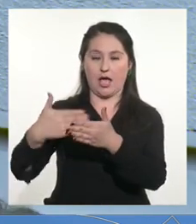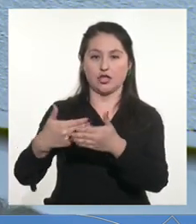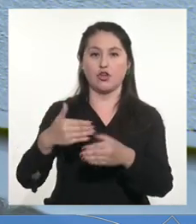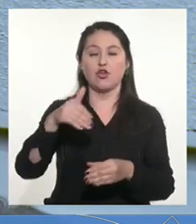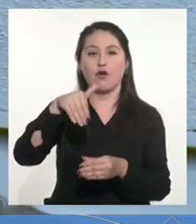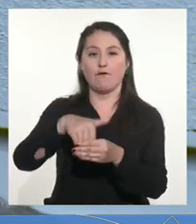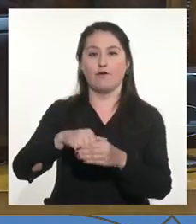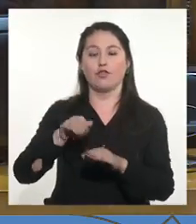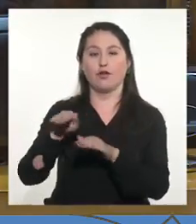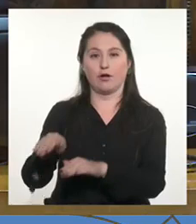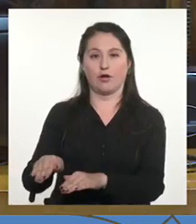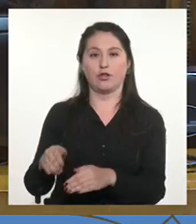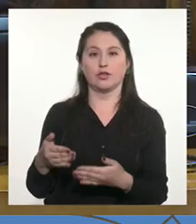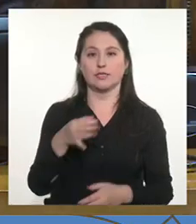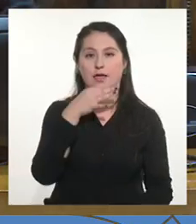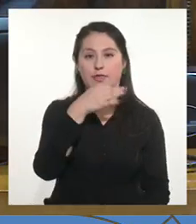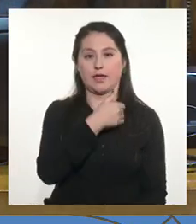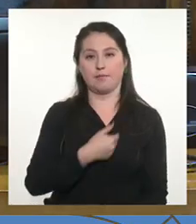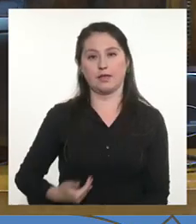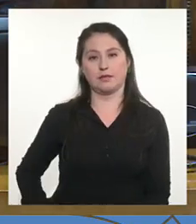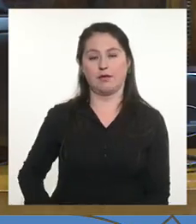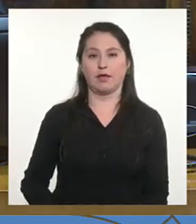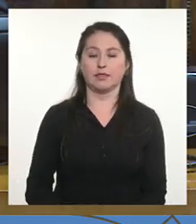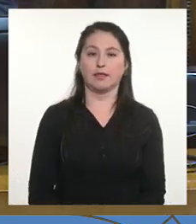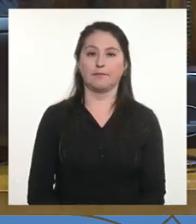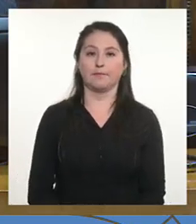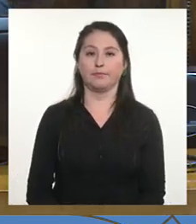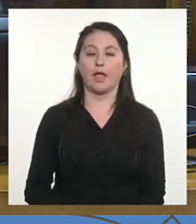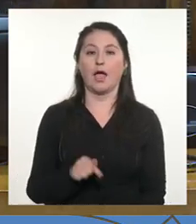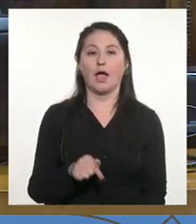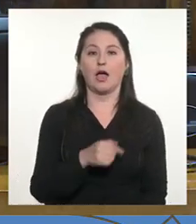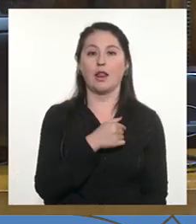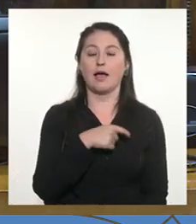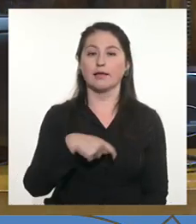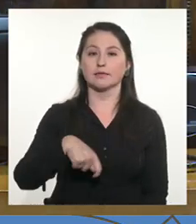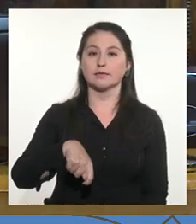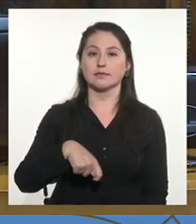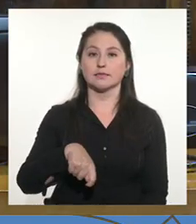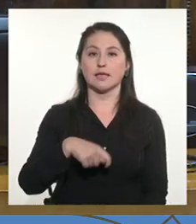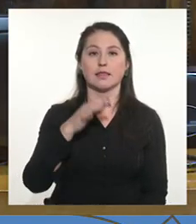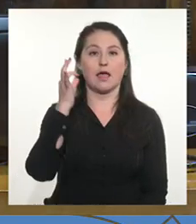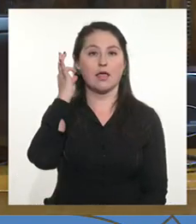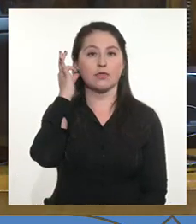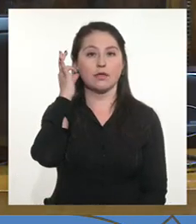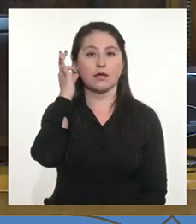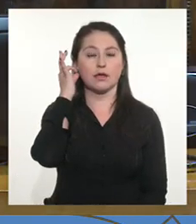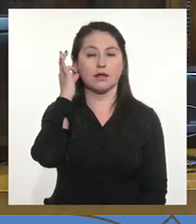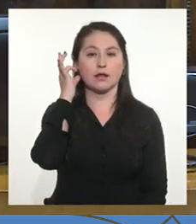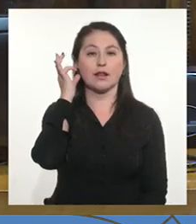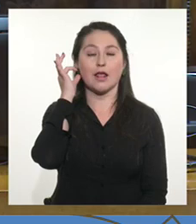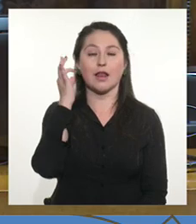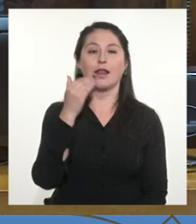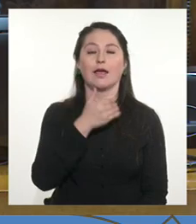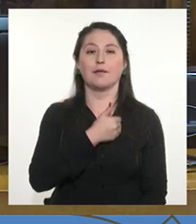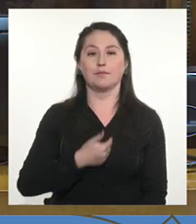presidenta muchas gracias senador quienes tiene la palabra a continuación láser ahora luz ebensperger